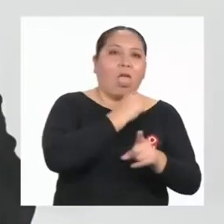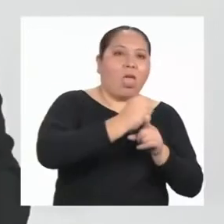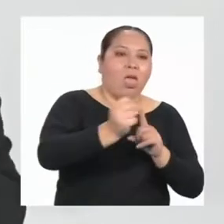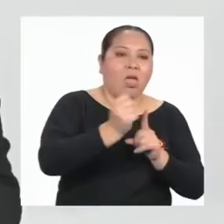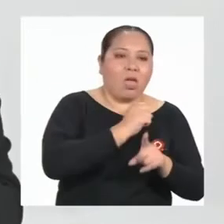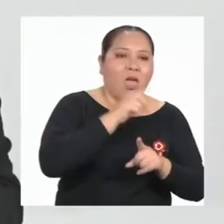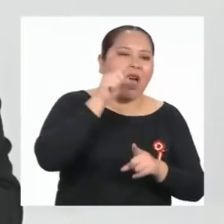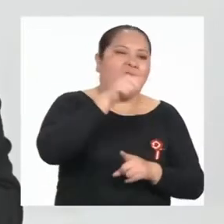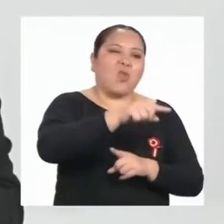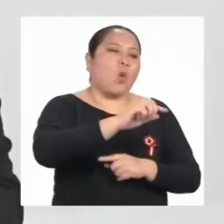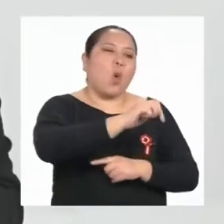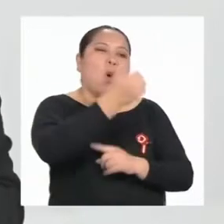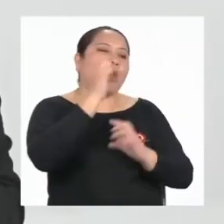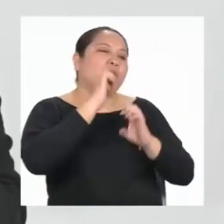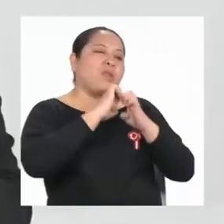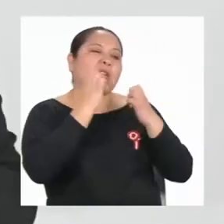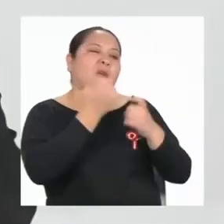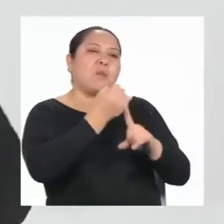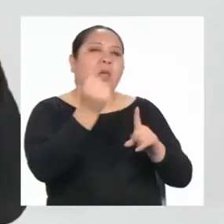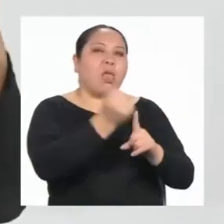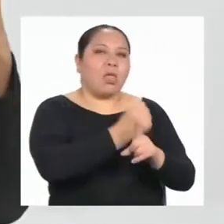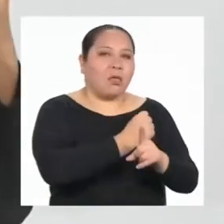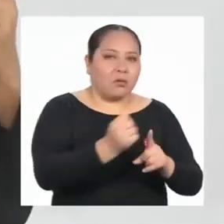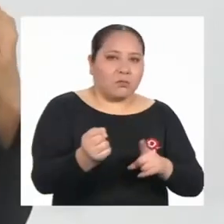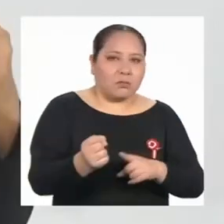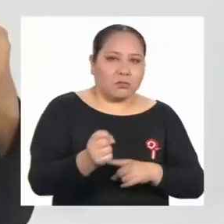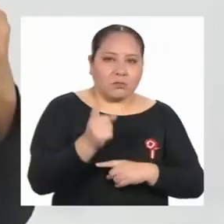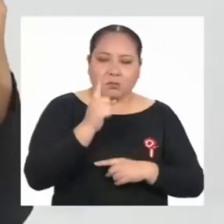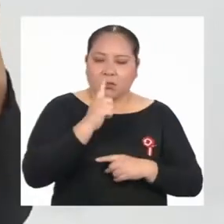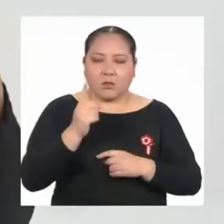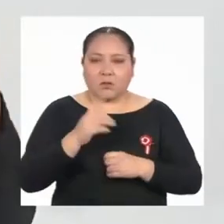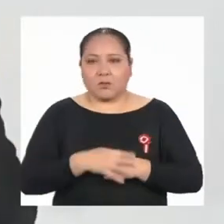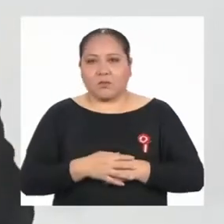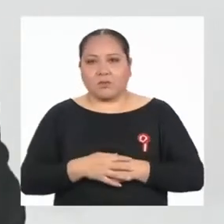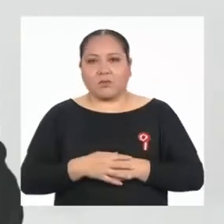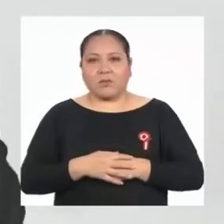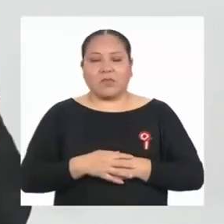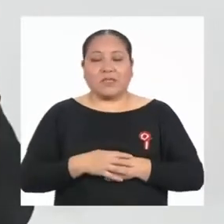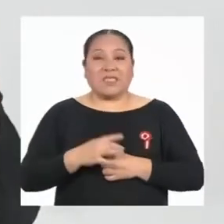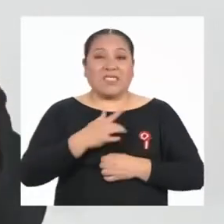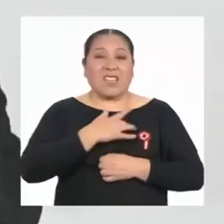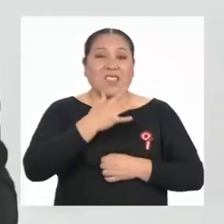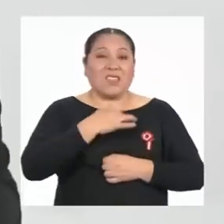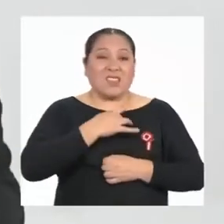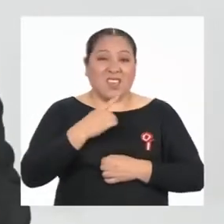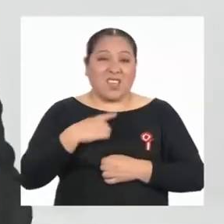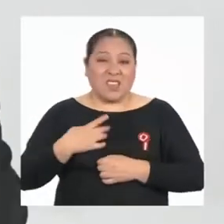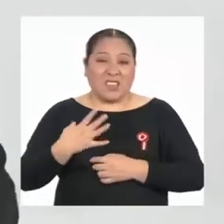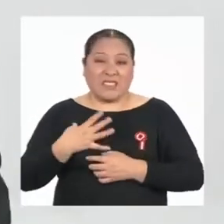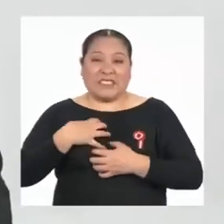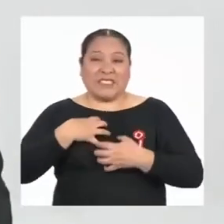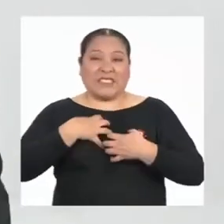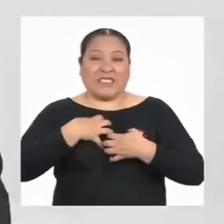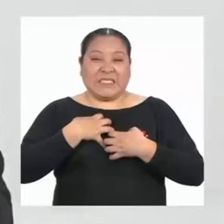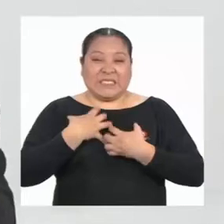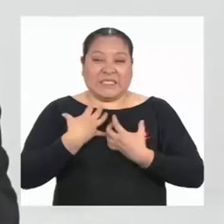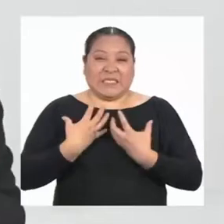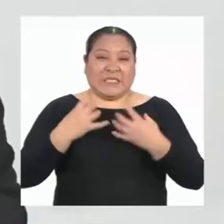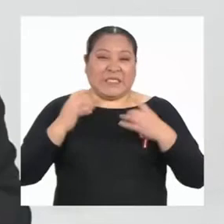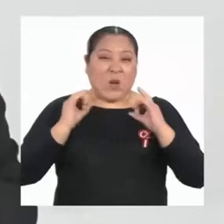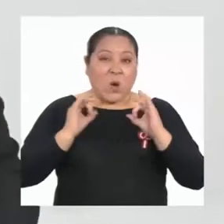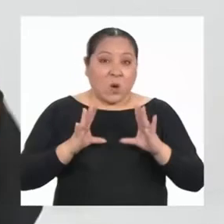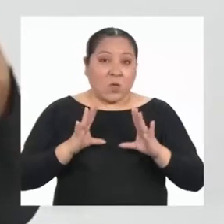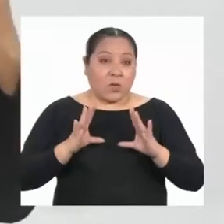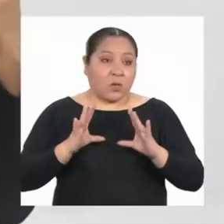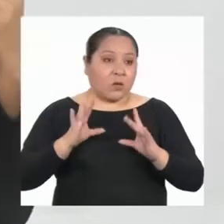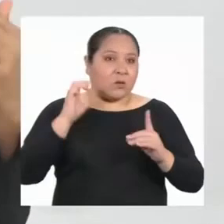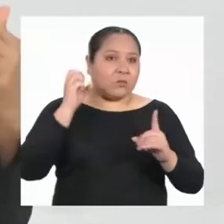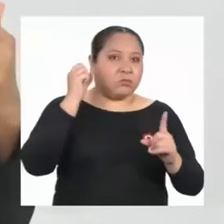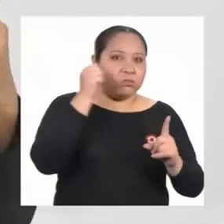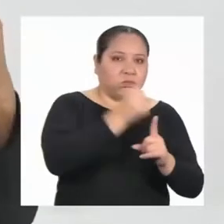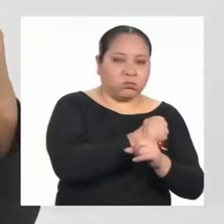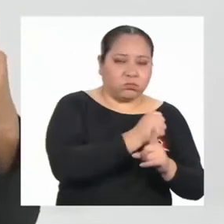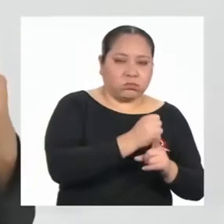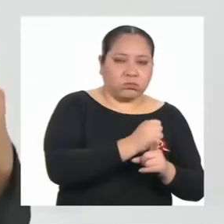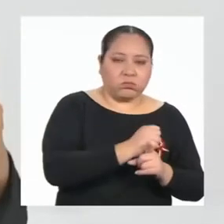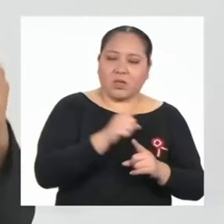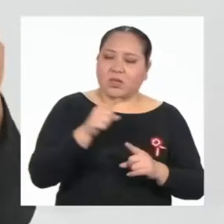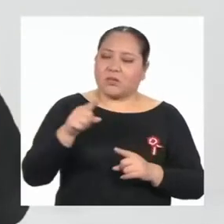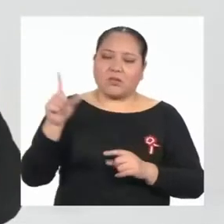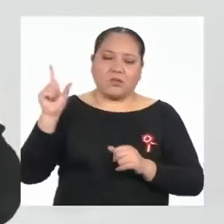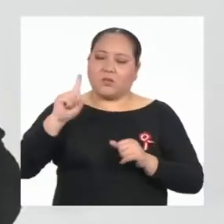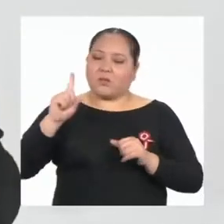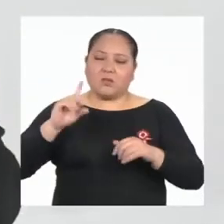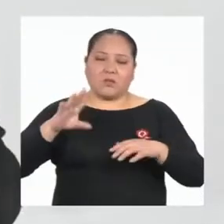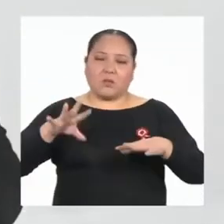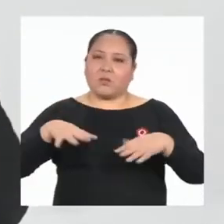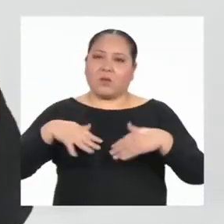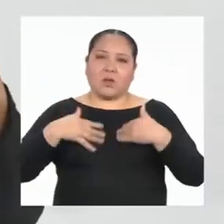hinchas de otro equipo. Dejarse llevar por esos impulsos de odio es absurdo y es propio de